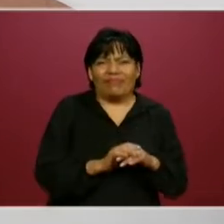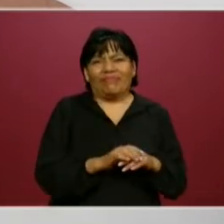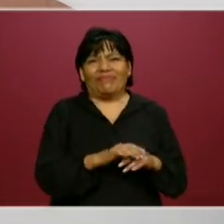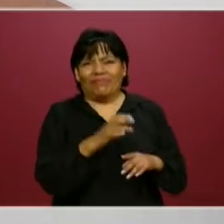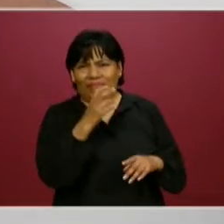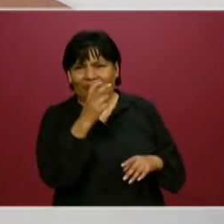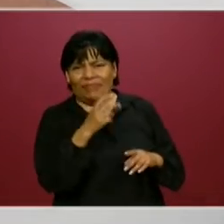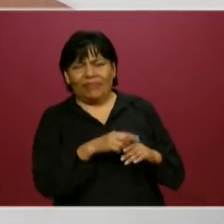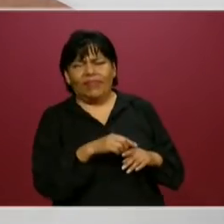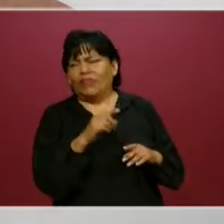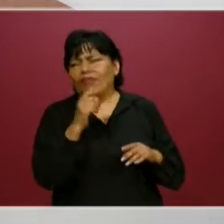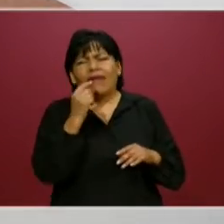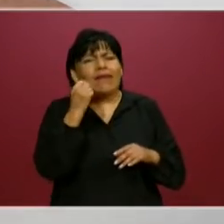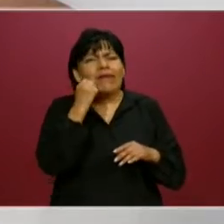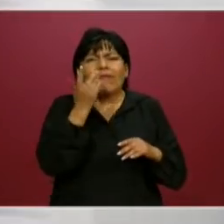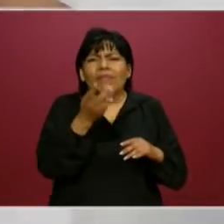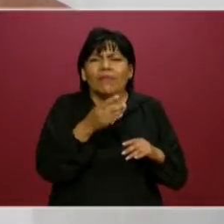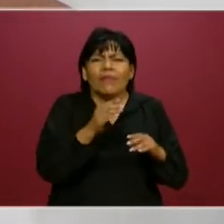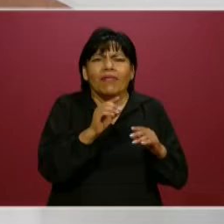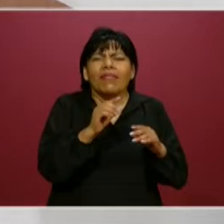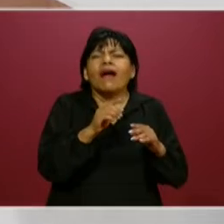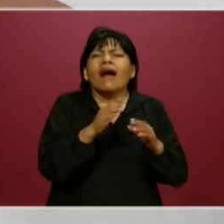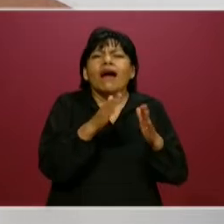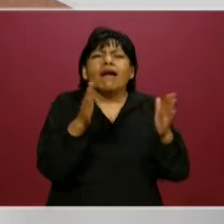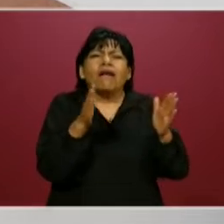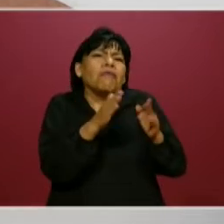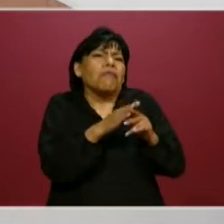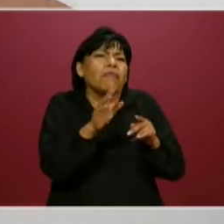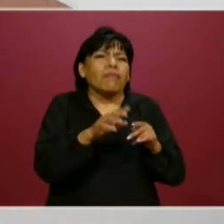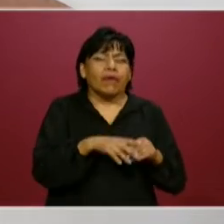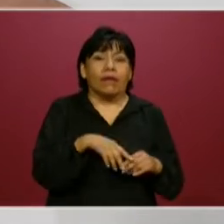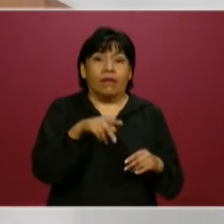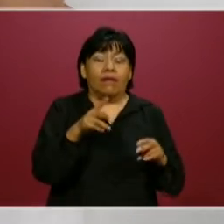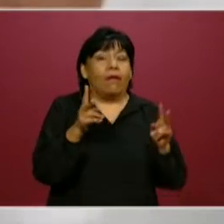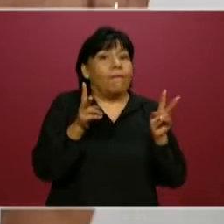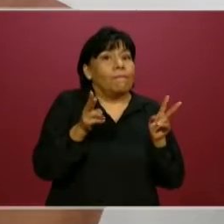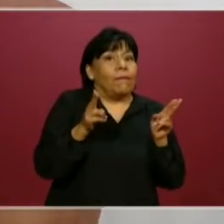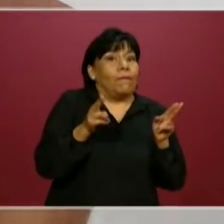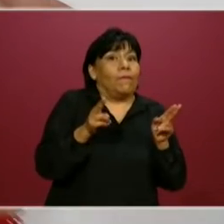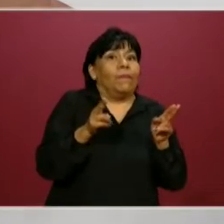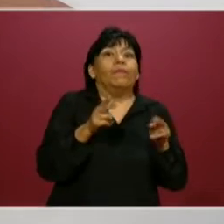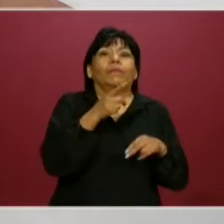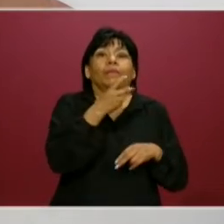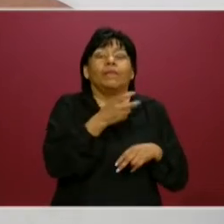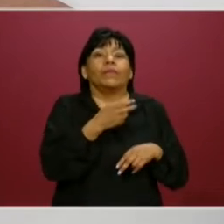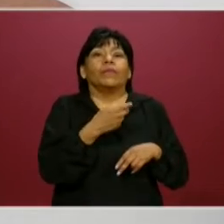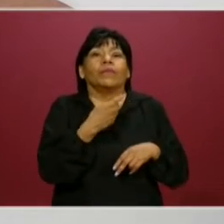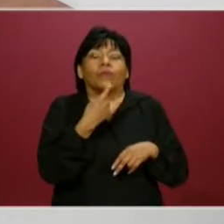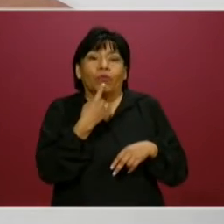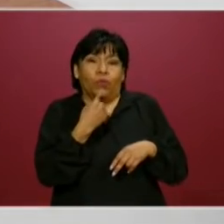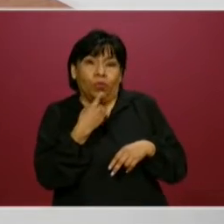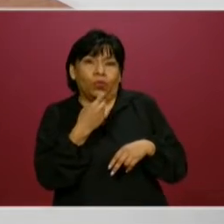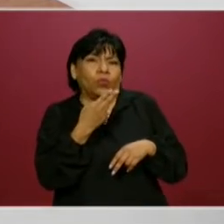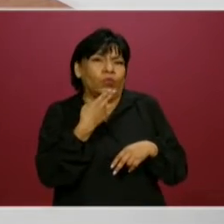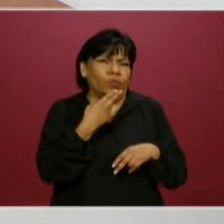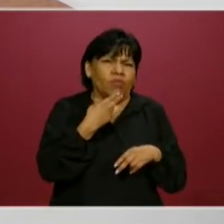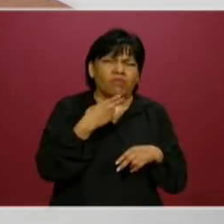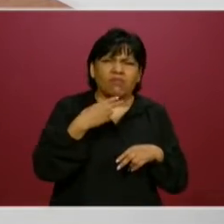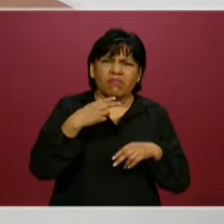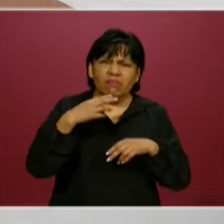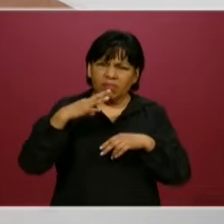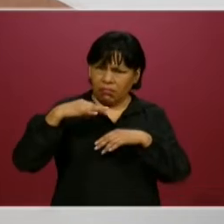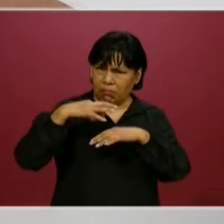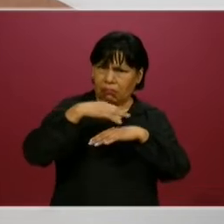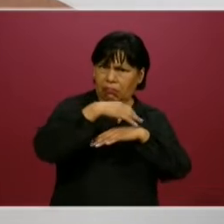ni el tamaño también para nuestro cangrejo las pinzas rojas para nuestra araña que tiene dos